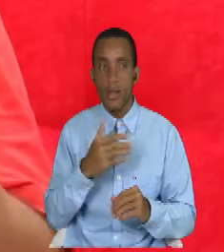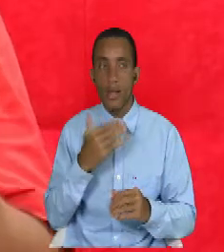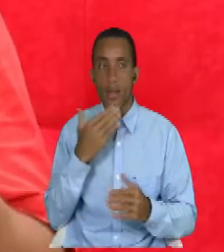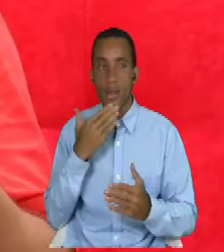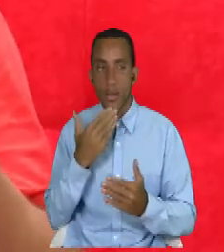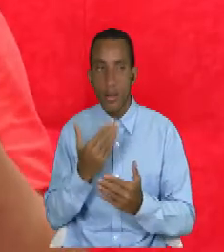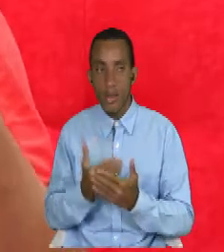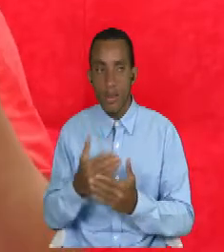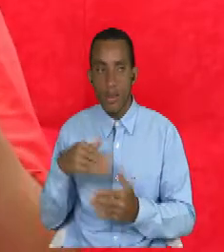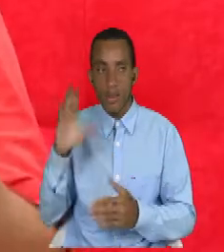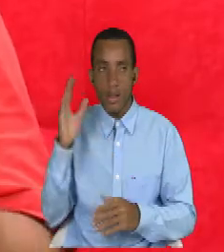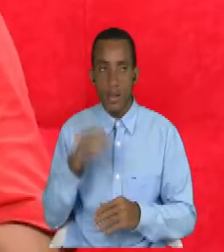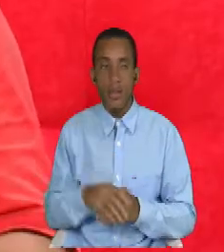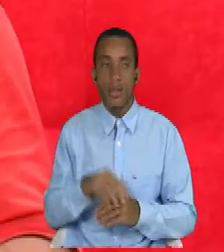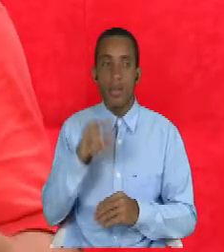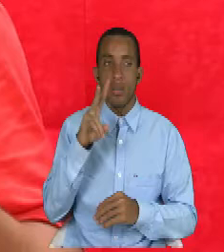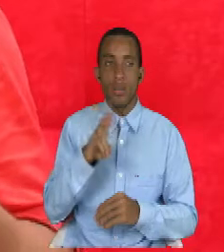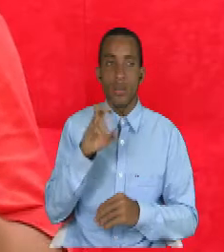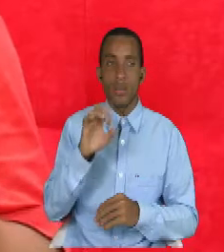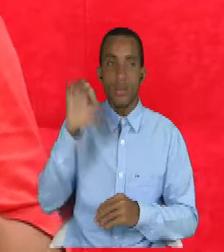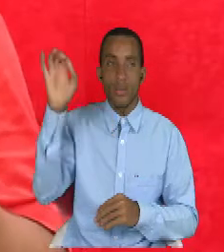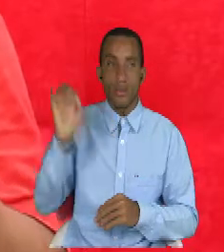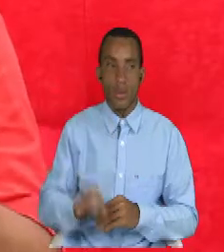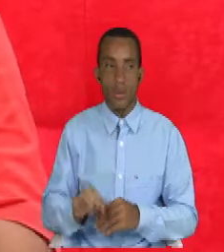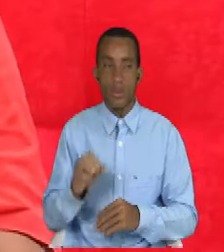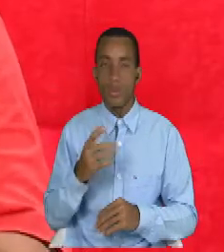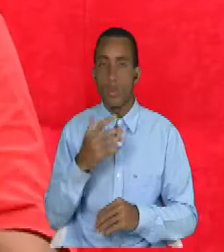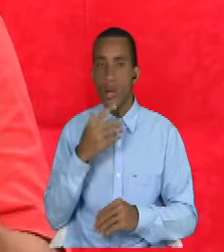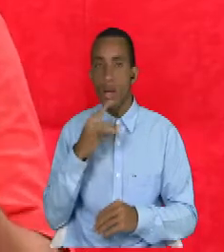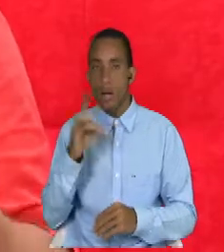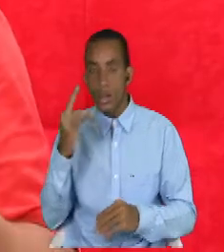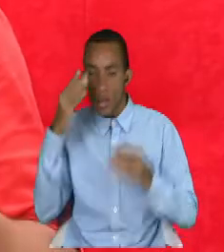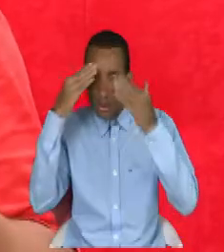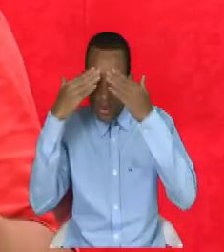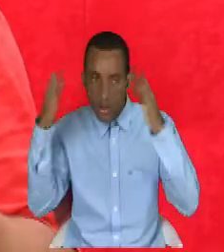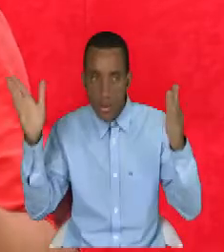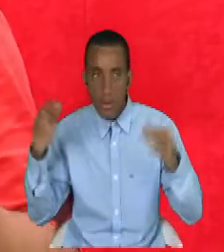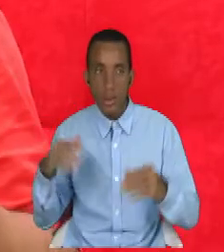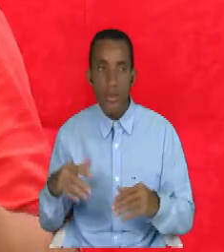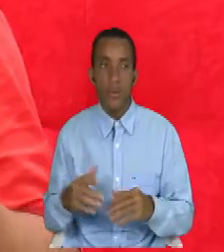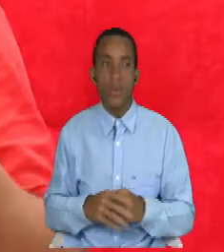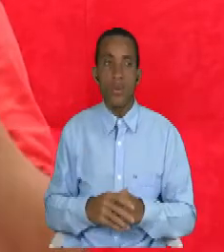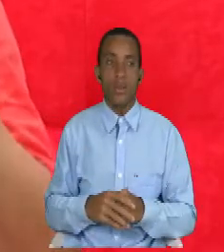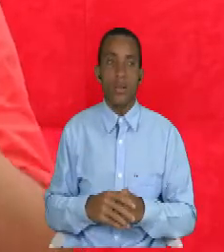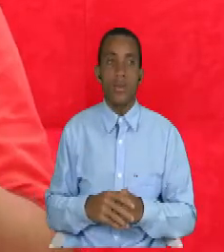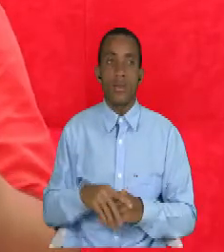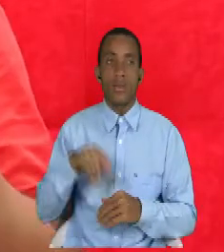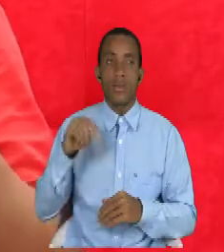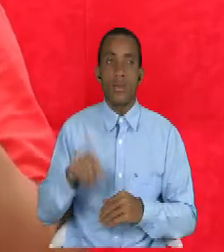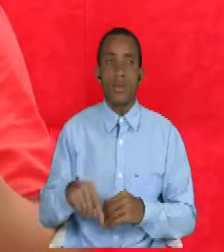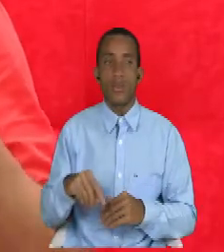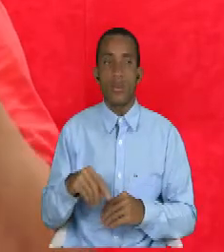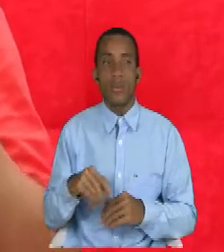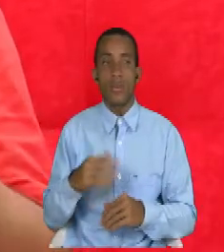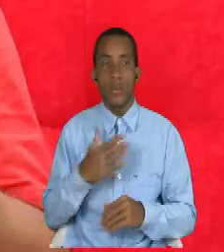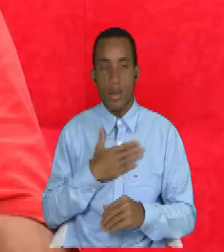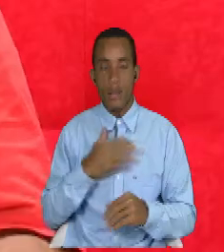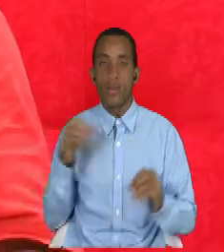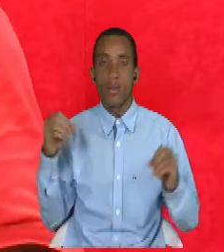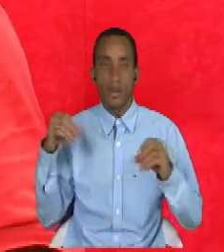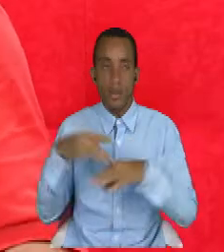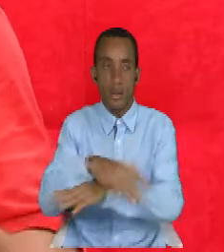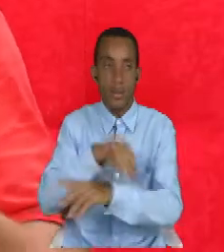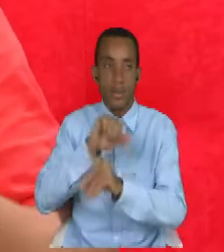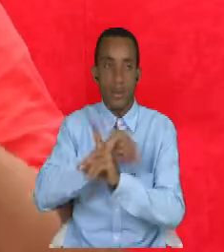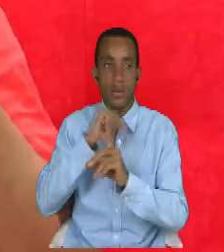parte el 70% de los clientes que se ha enterado del negocio de nosotros de la tienda de ropa fue ha sido por